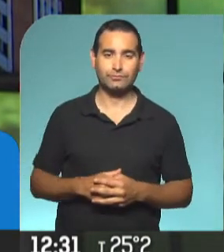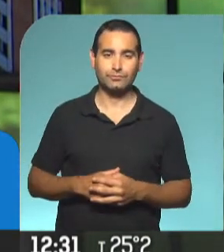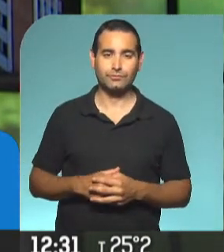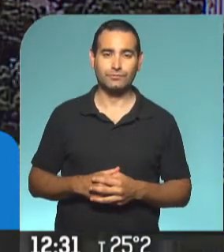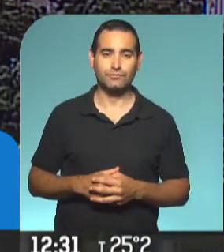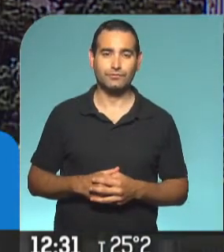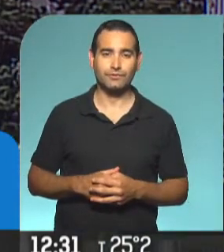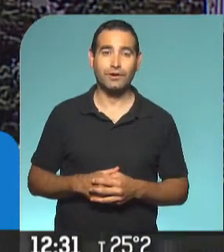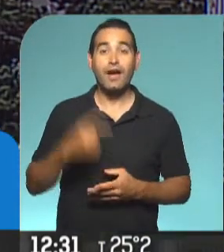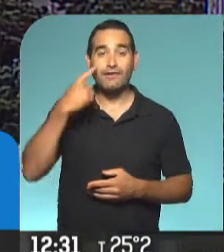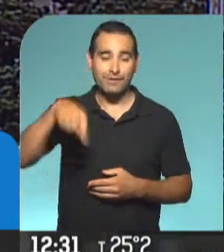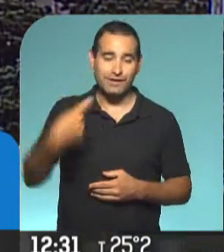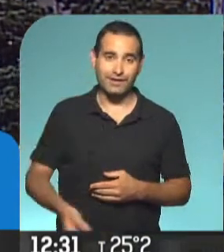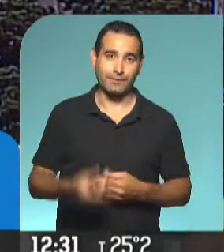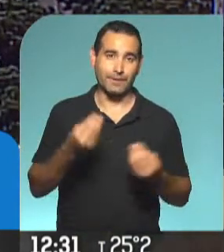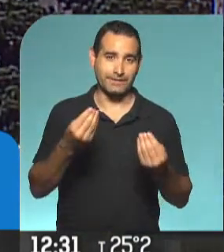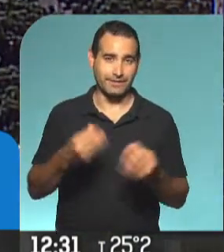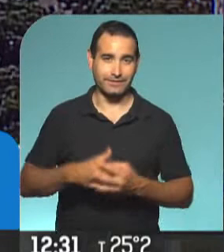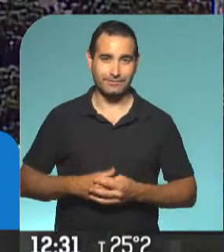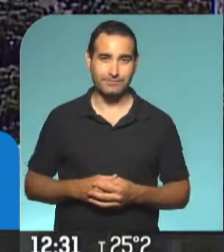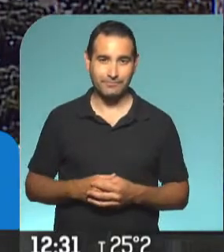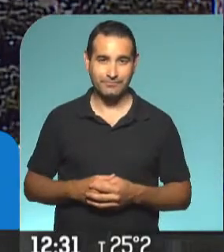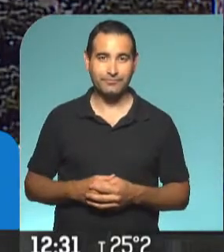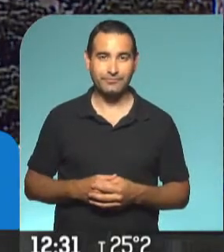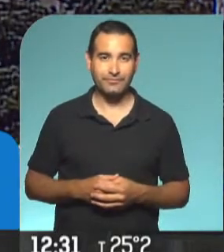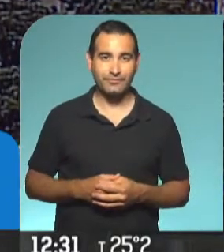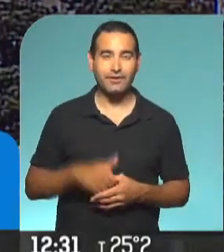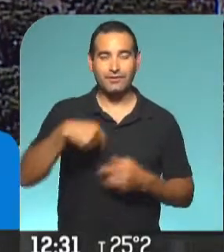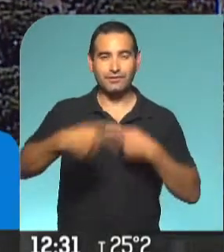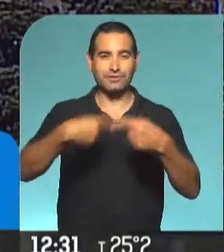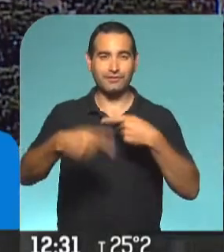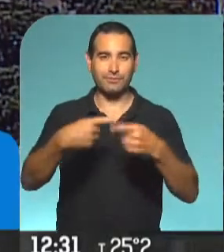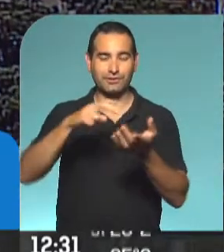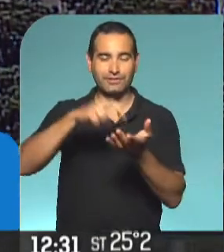veremos qué pasa mañana entonces en esta reunión mientras tanto ahora seguimos con más noticias y con pablos